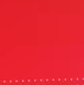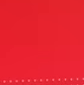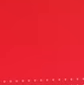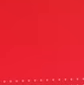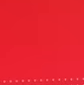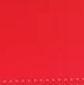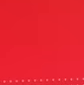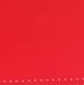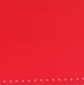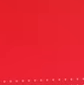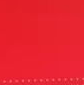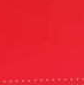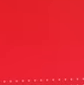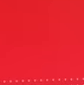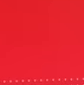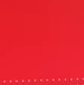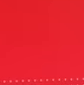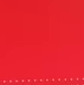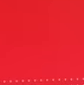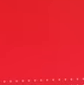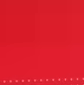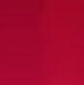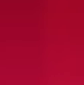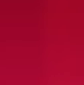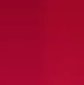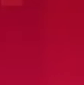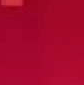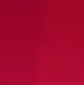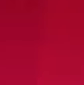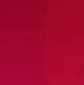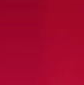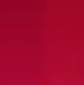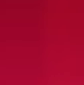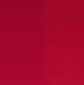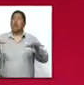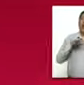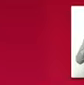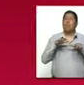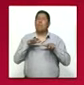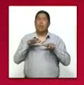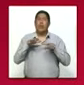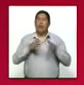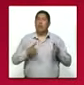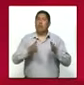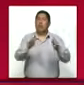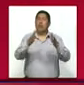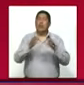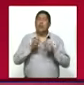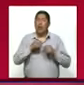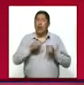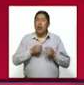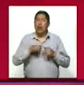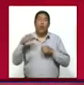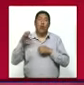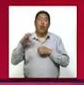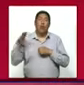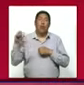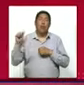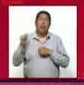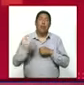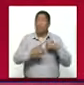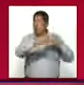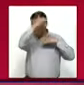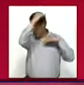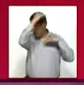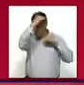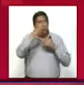Nos preocupa estas imágenes que hemos recibido, señores, de algún lugar del tramo, la carretera antigua entre Cochabamba y Santa Cruz.